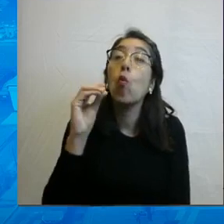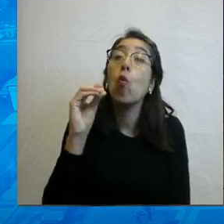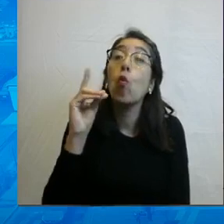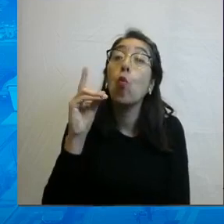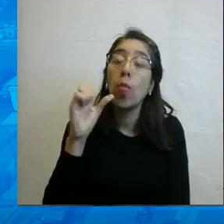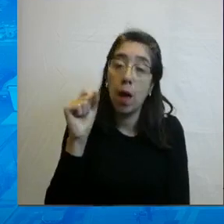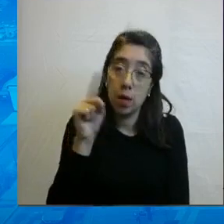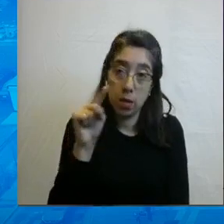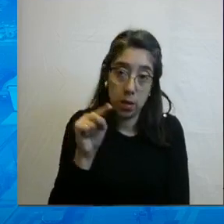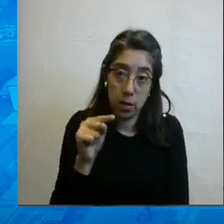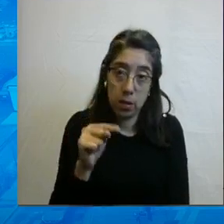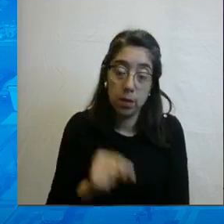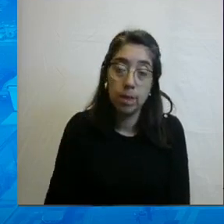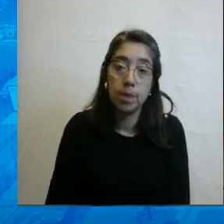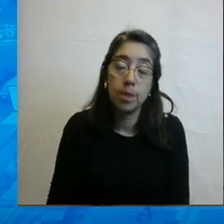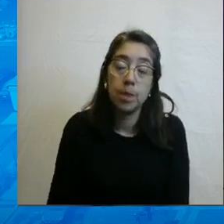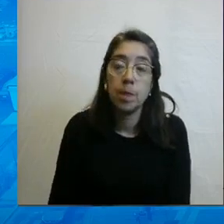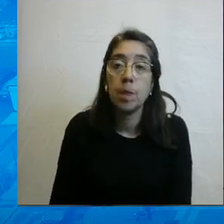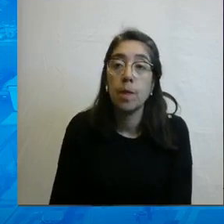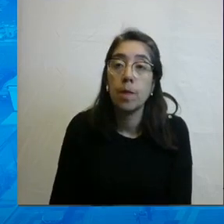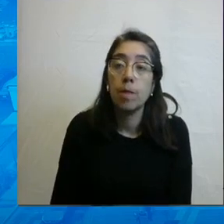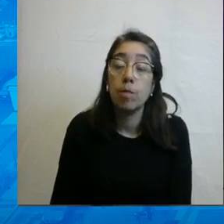Muchas gracias, vecina, por